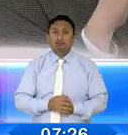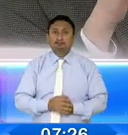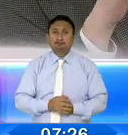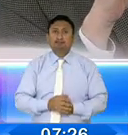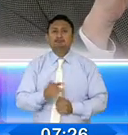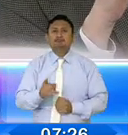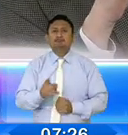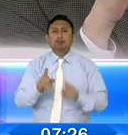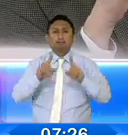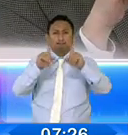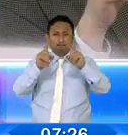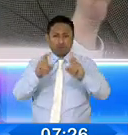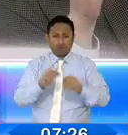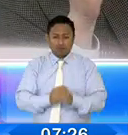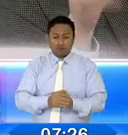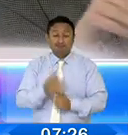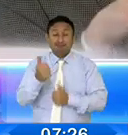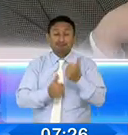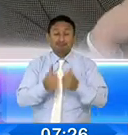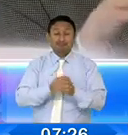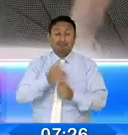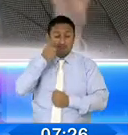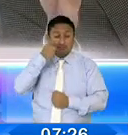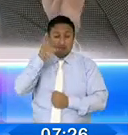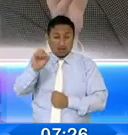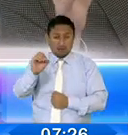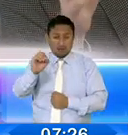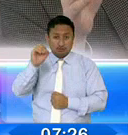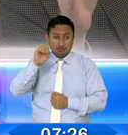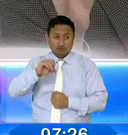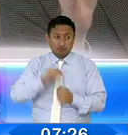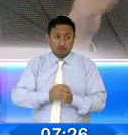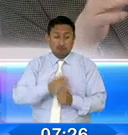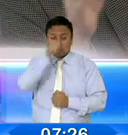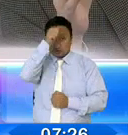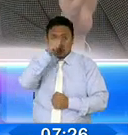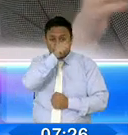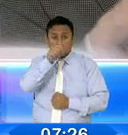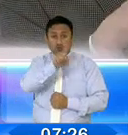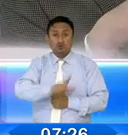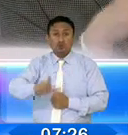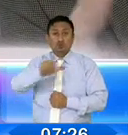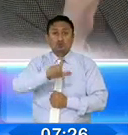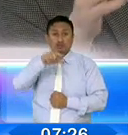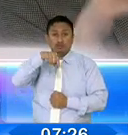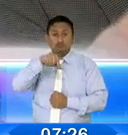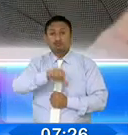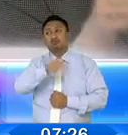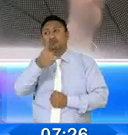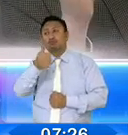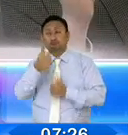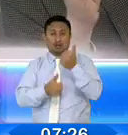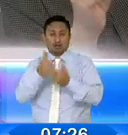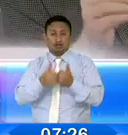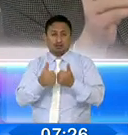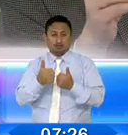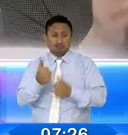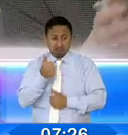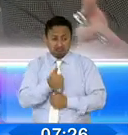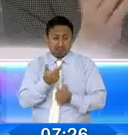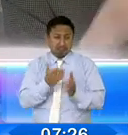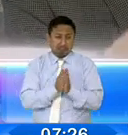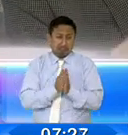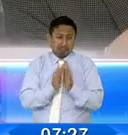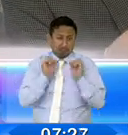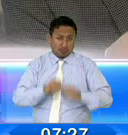por parte del candidato Lasso. El día de domingo y el día de lunes, otros candidatos hicieron la misma petitorio y el mismo